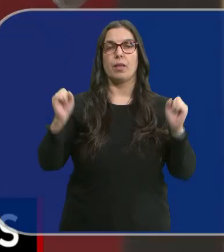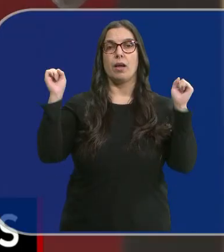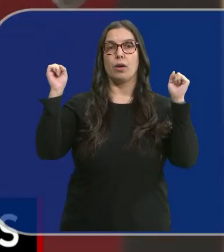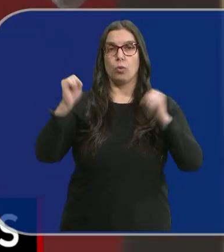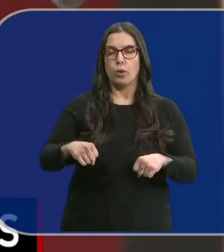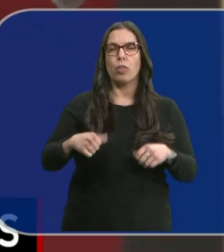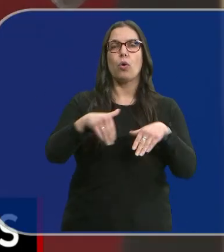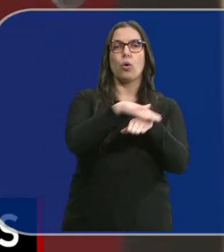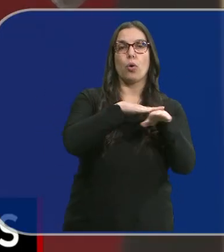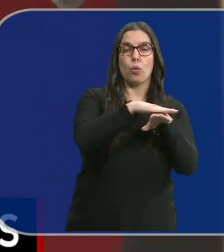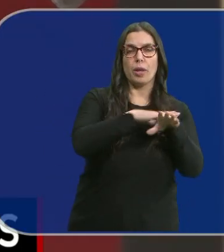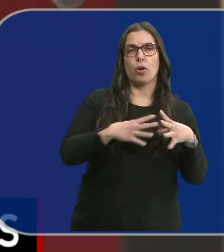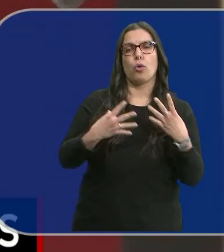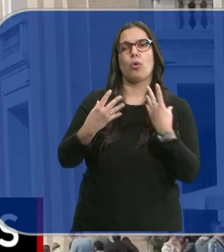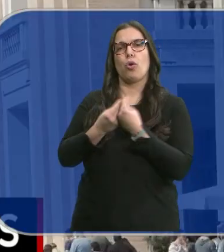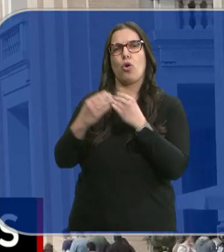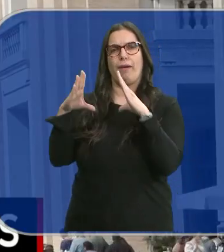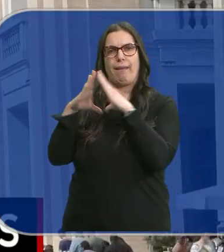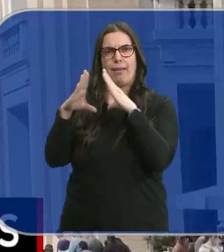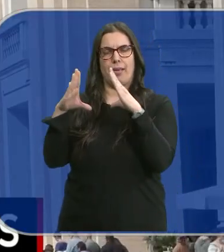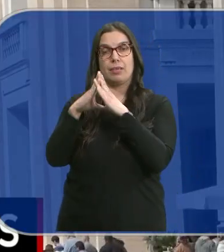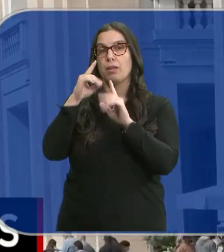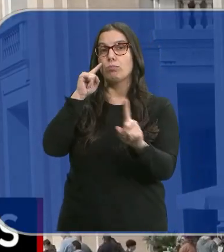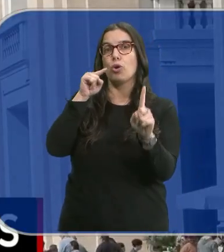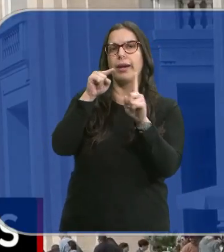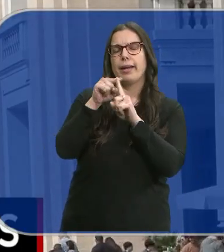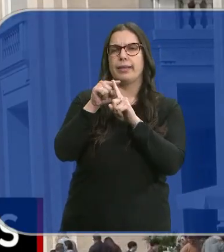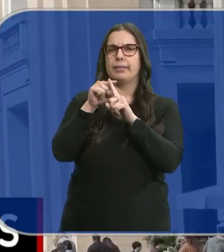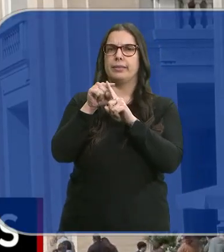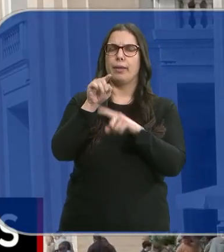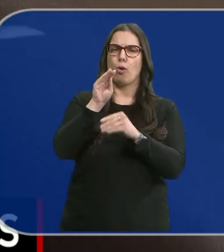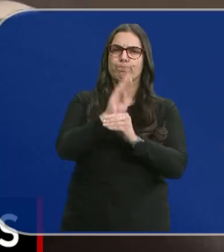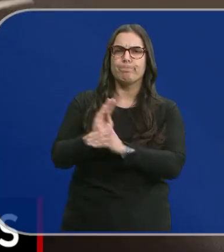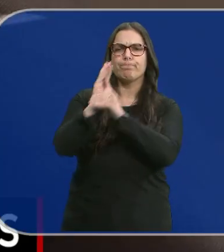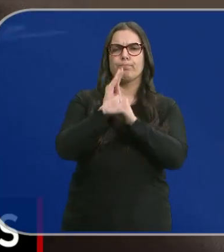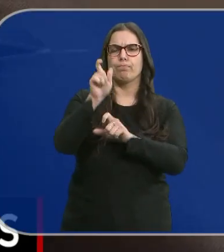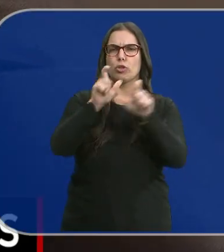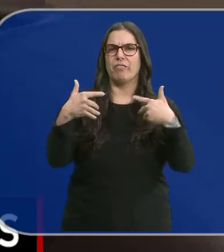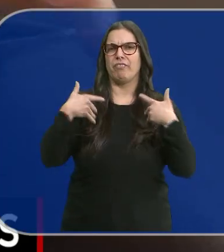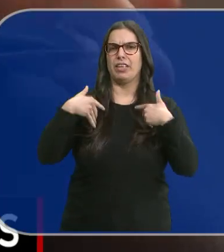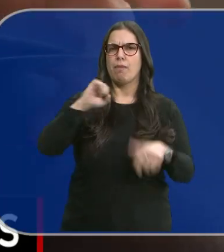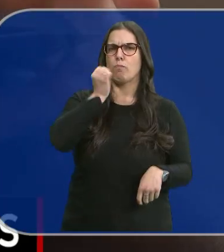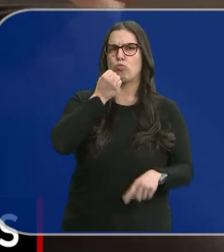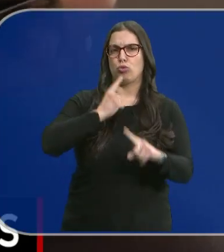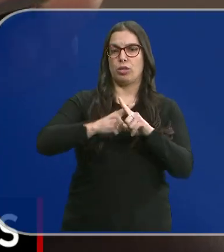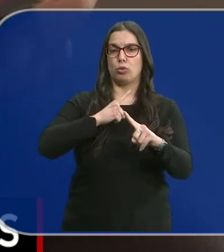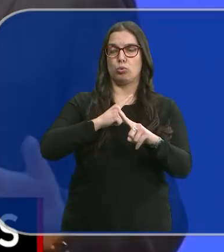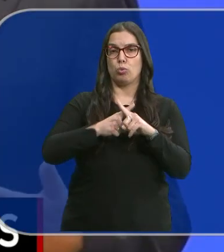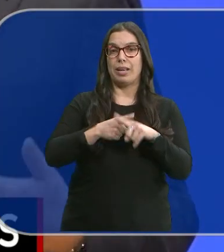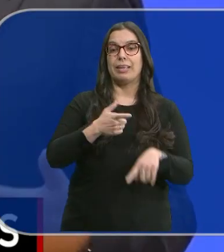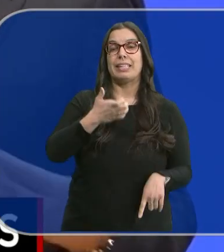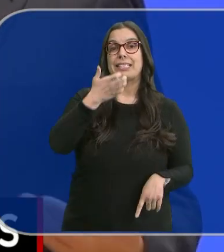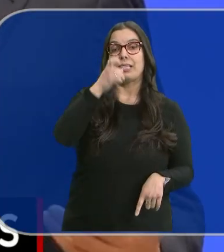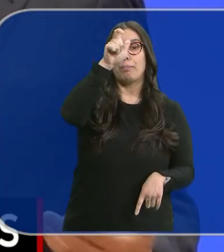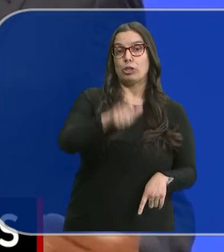Acuerdo entre Gobierno e Iglesia para la reparación de las víctimas de abusos sexuales. Las indemnizaciones correrán a cargo de la